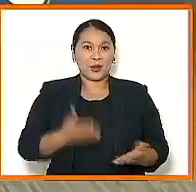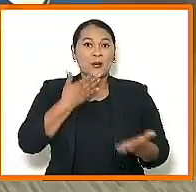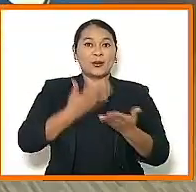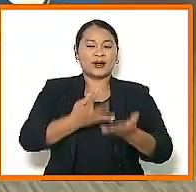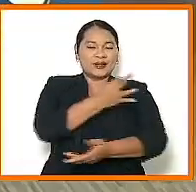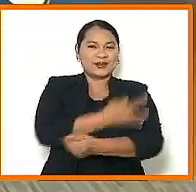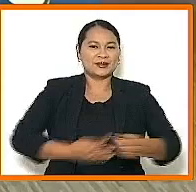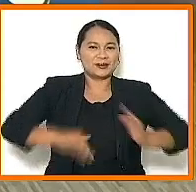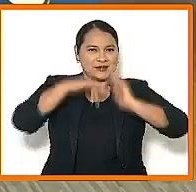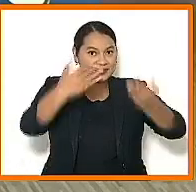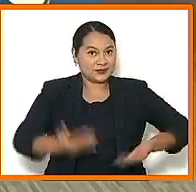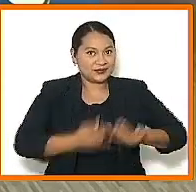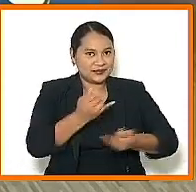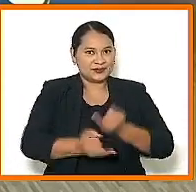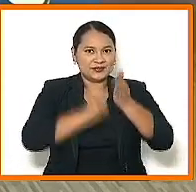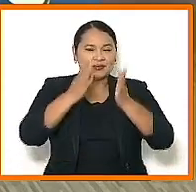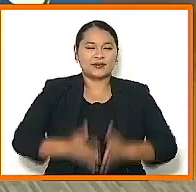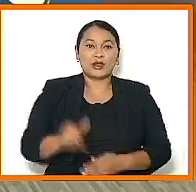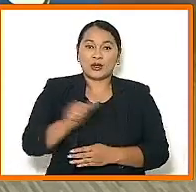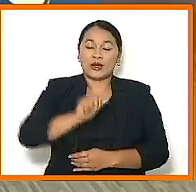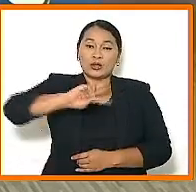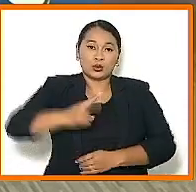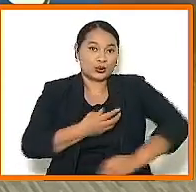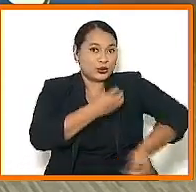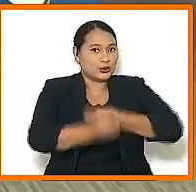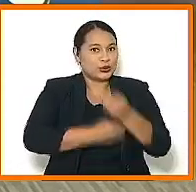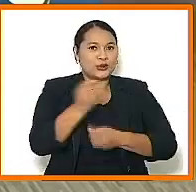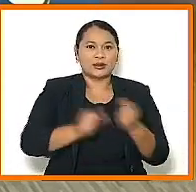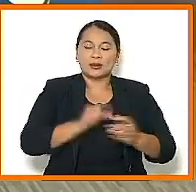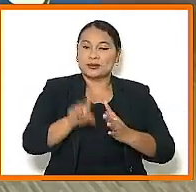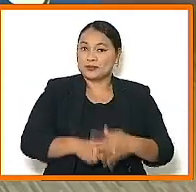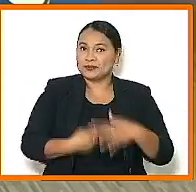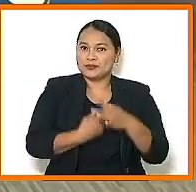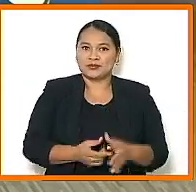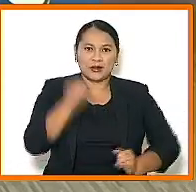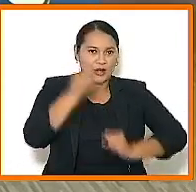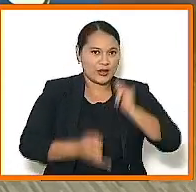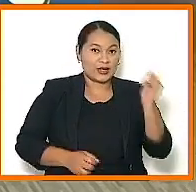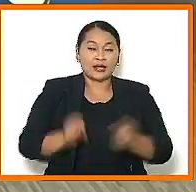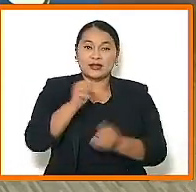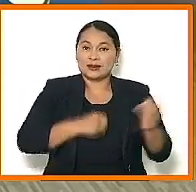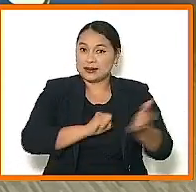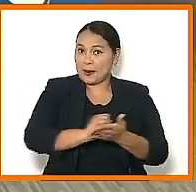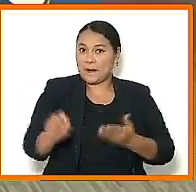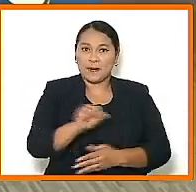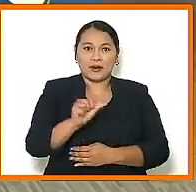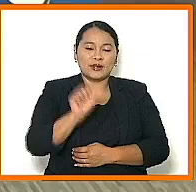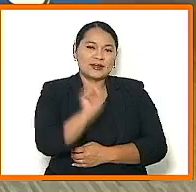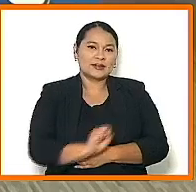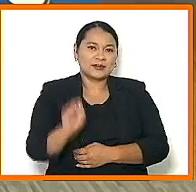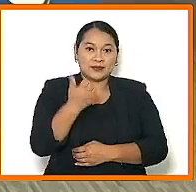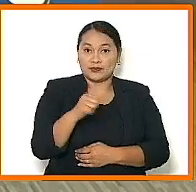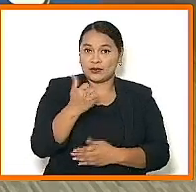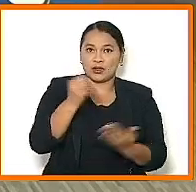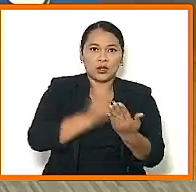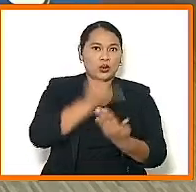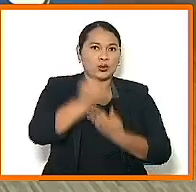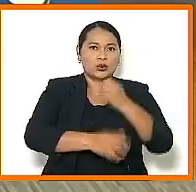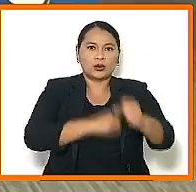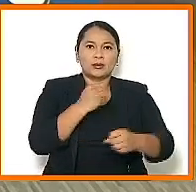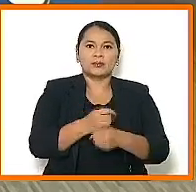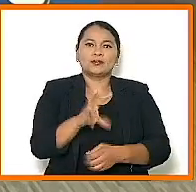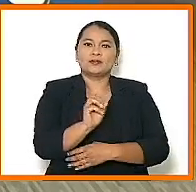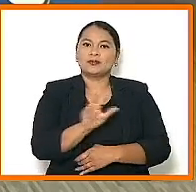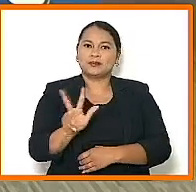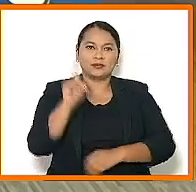Buenas tardes y bienvenidos, jugadores, a nuestro segundo sorteo iniciando este fin de semana, hoy sábado 10 de junio del año 2023, cuando